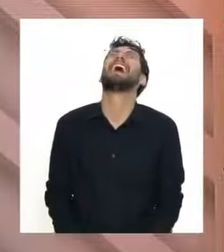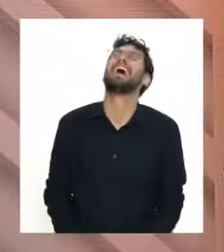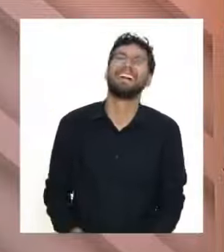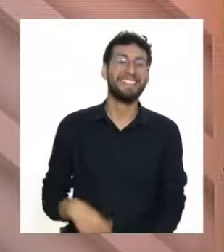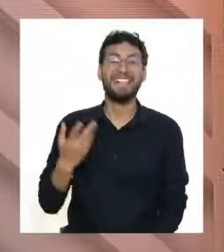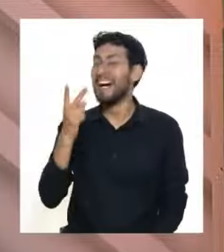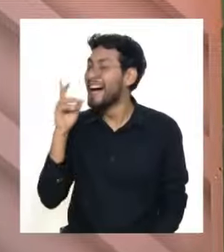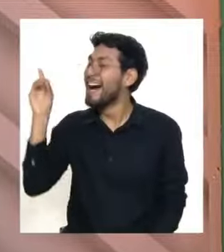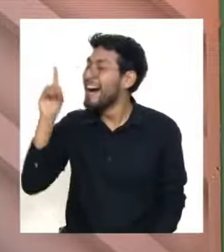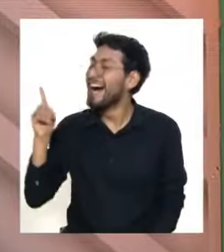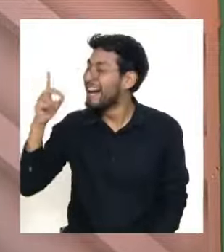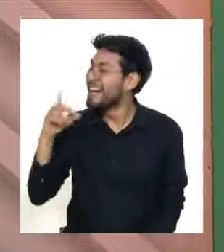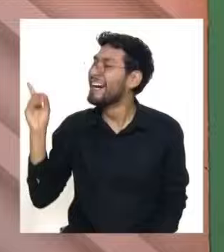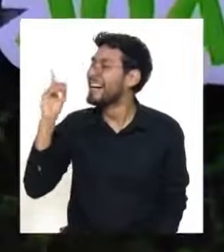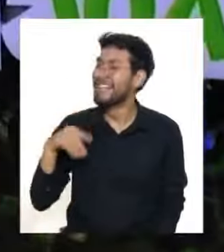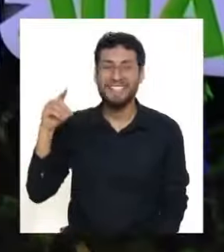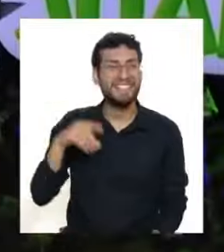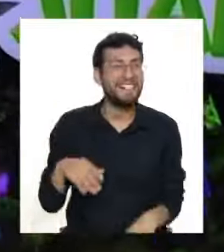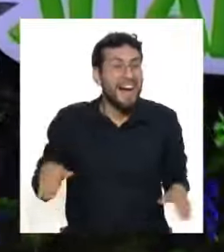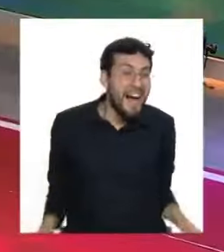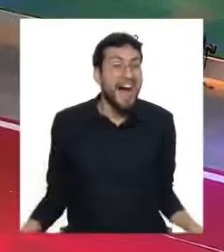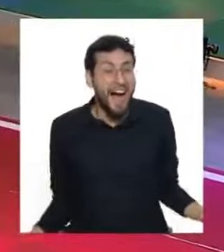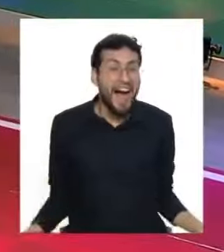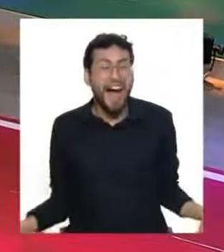A ver, como delfín, vaya.